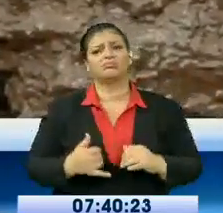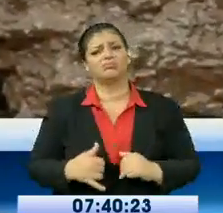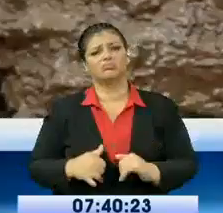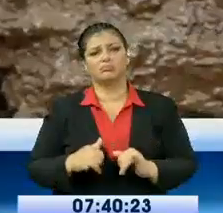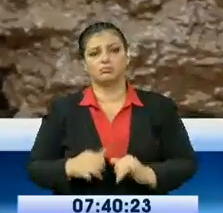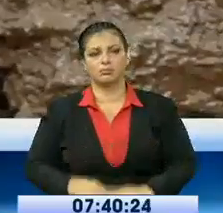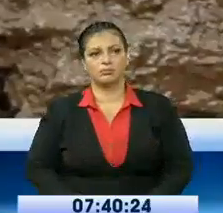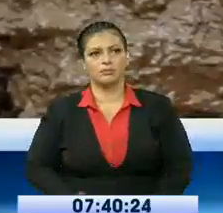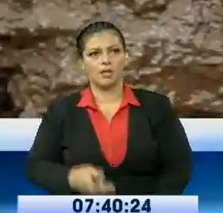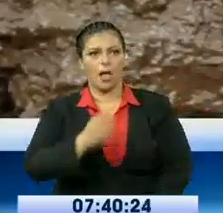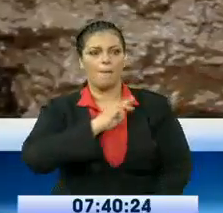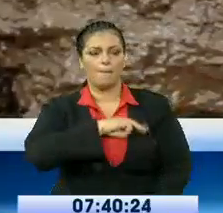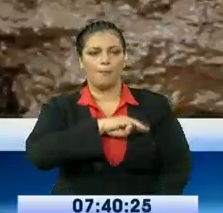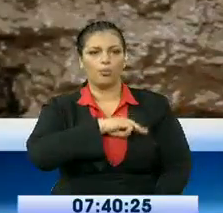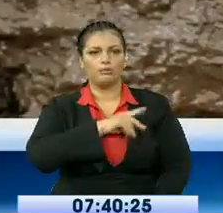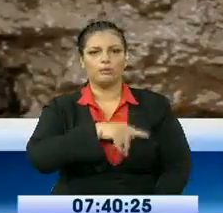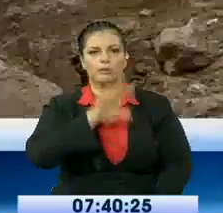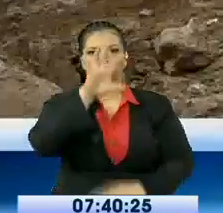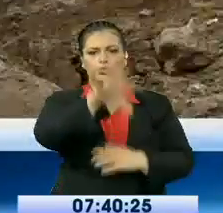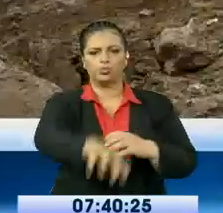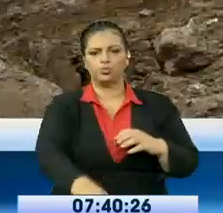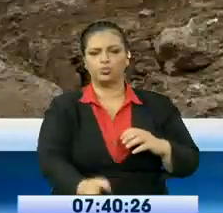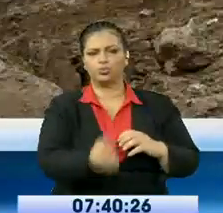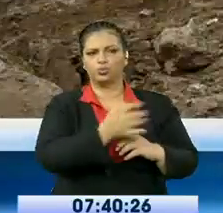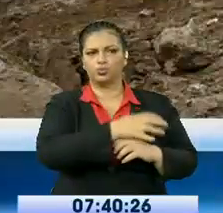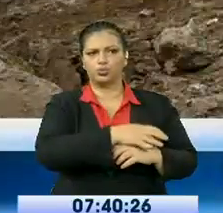maquinaria municipal se retiraron piedras y troncos que se